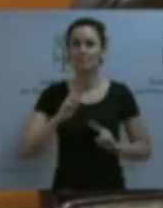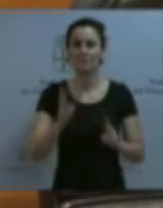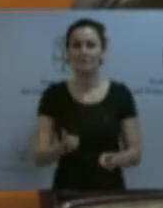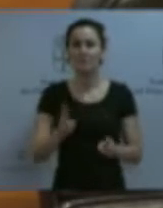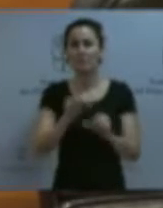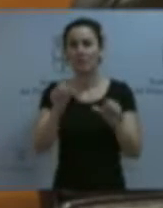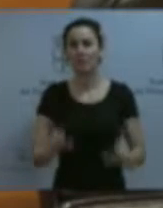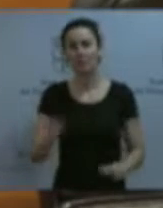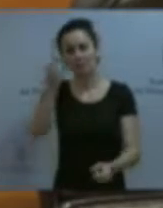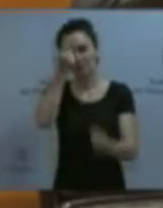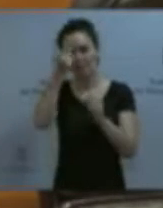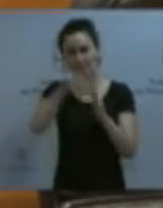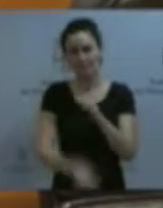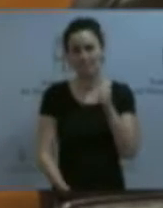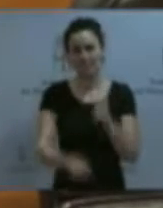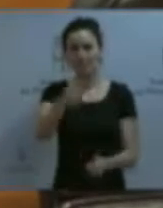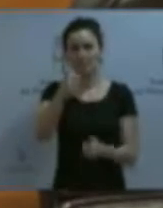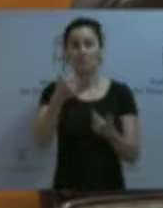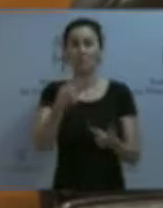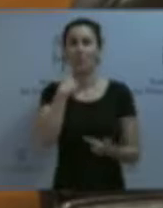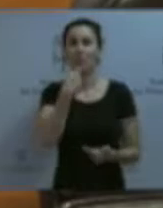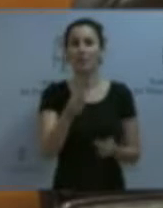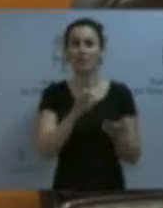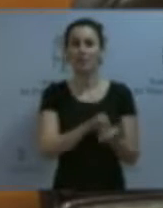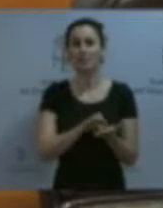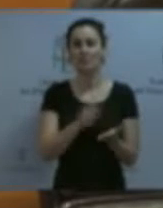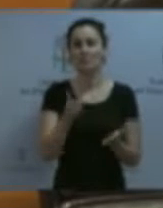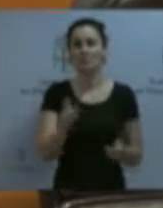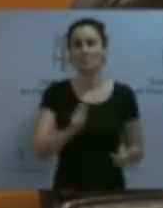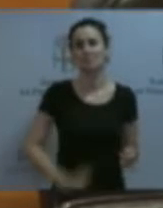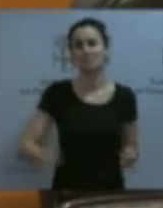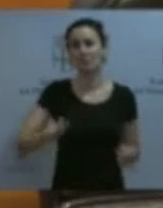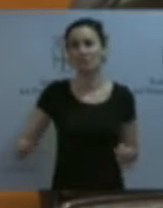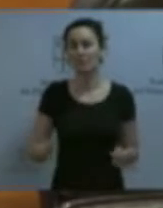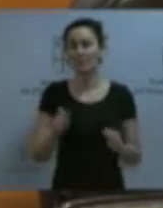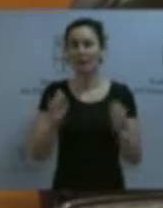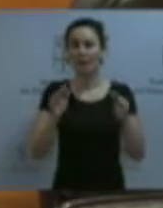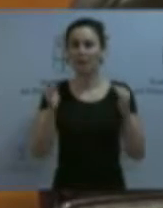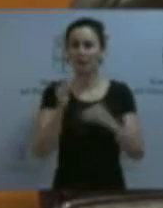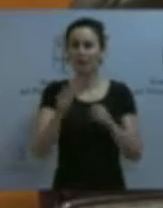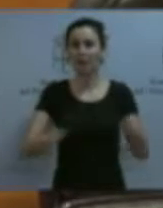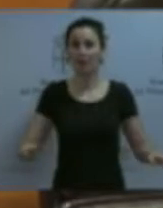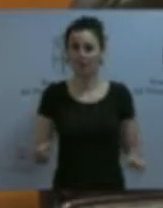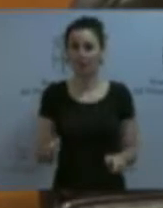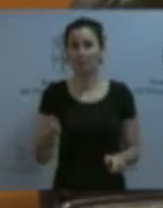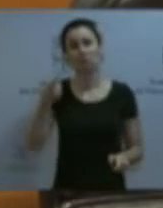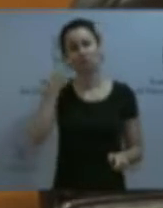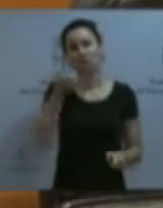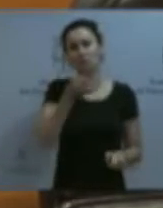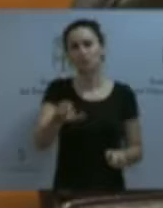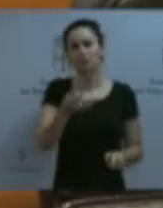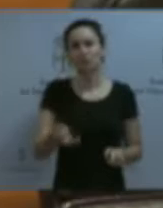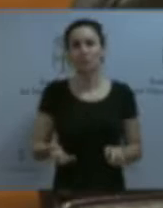manera más concisa, le digo que los servicios y los profesionales de los servicios de atención al ciudadano conocen